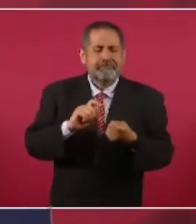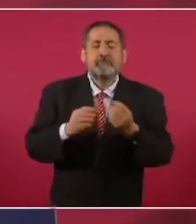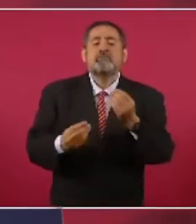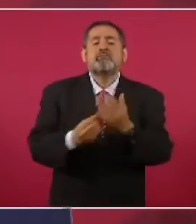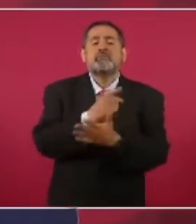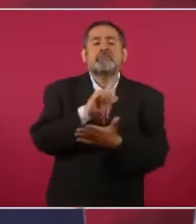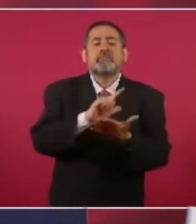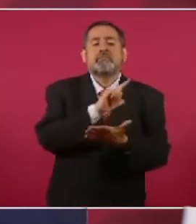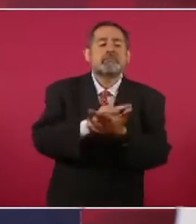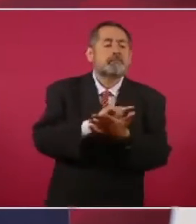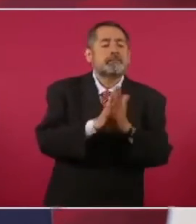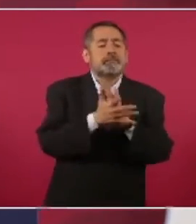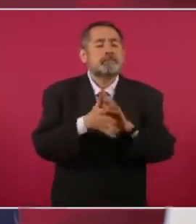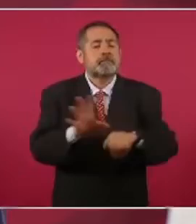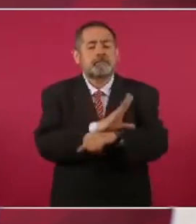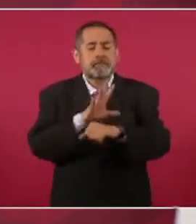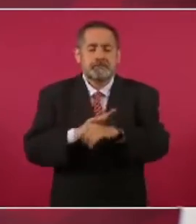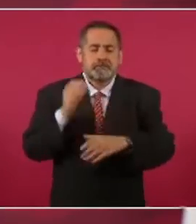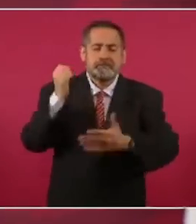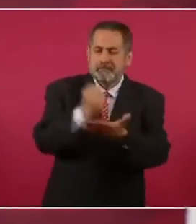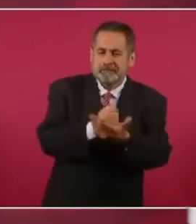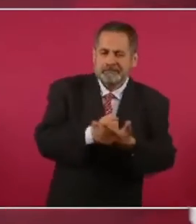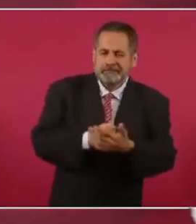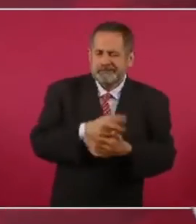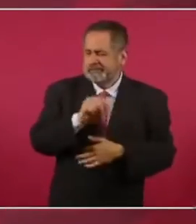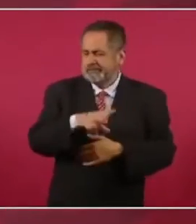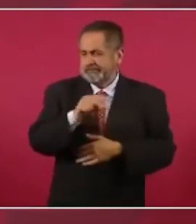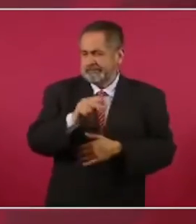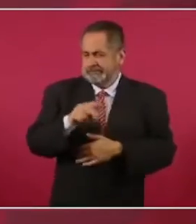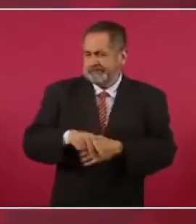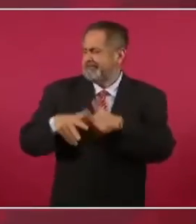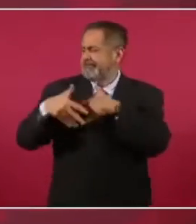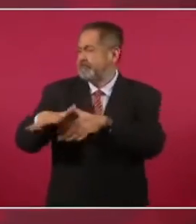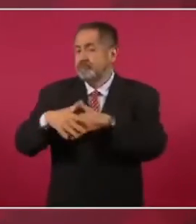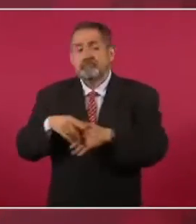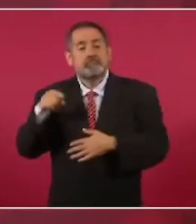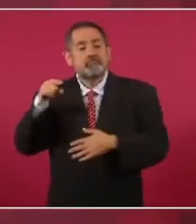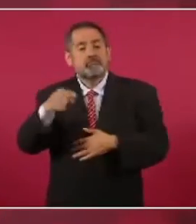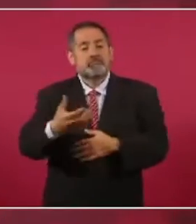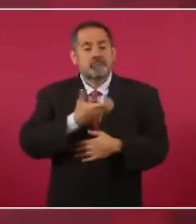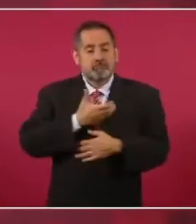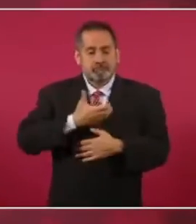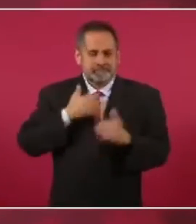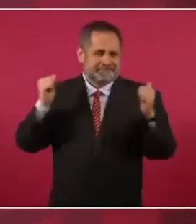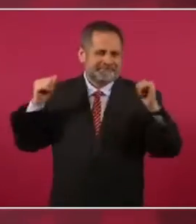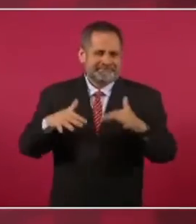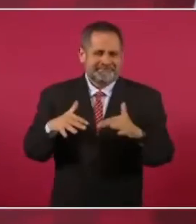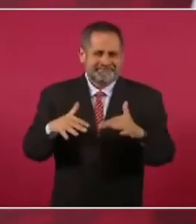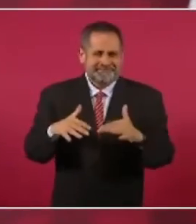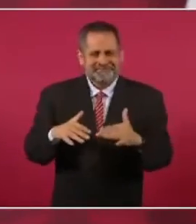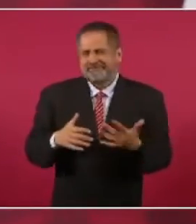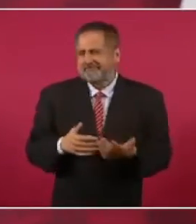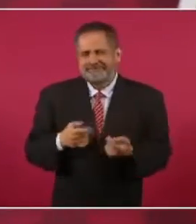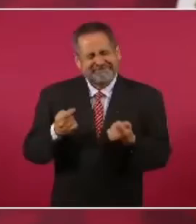la reforma energética. Y llenábamos el Zócalo, pero no era suficiente.